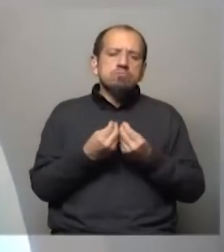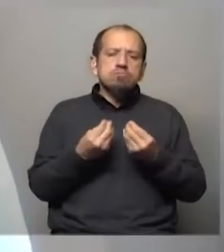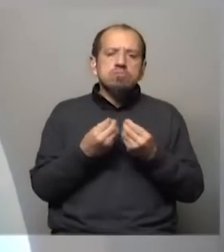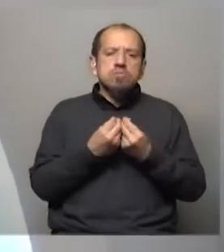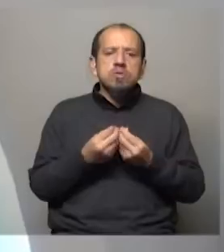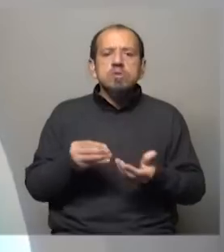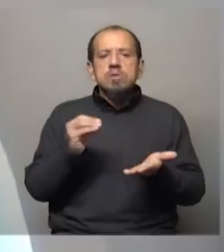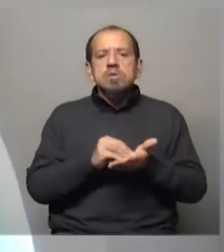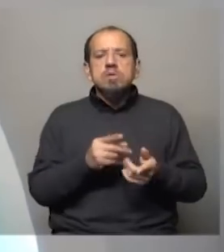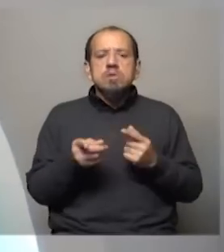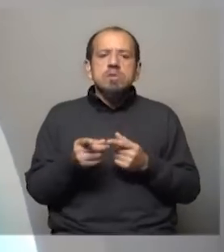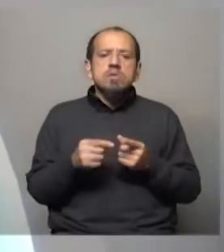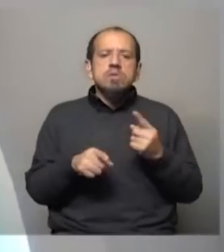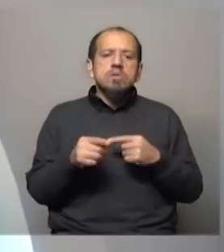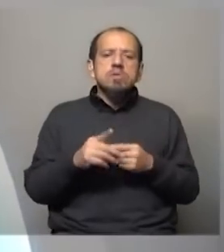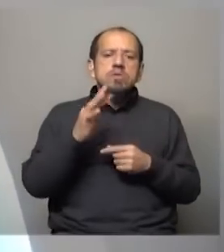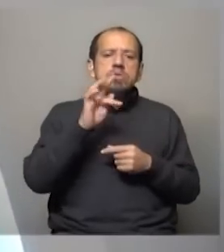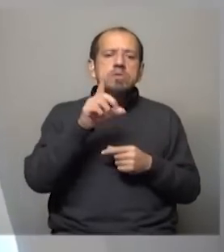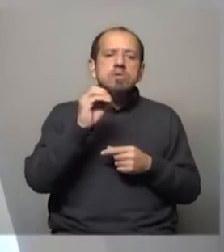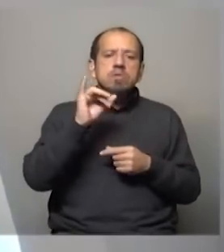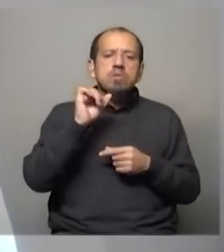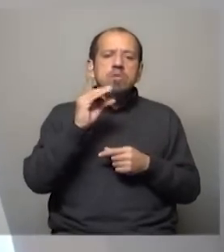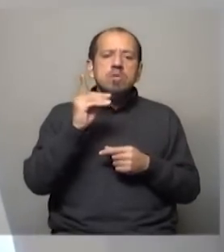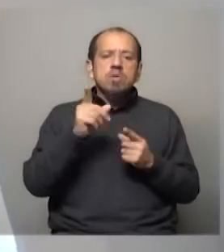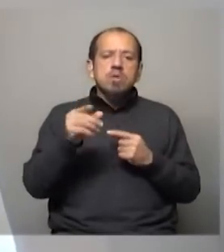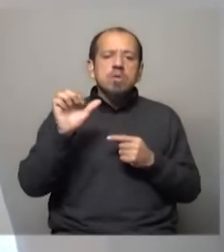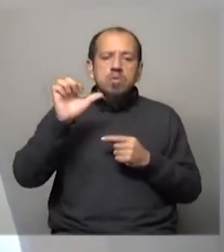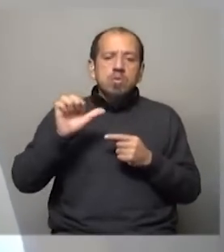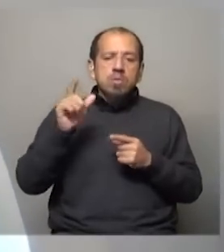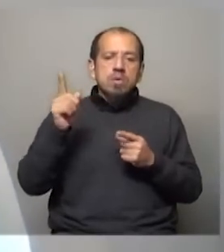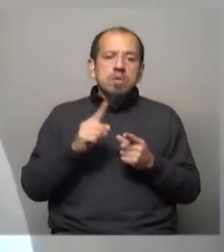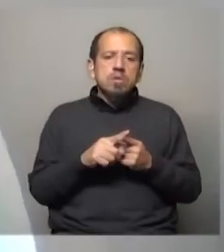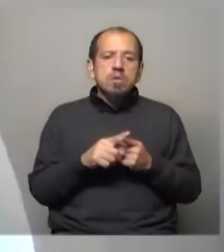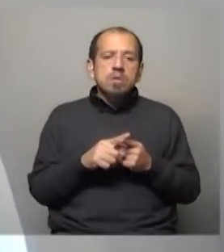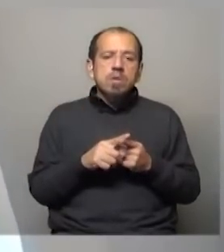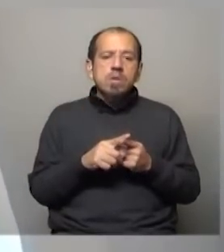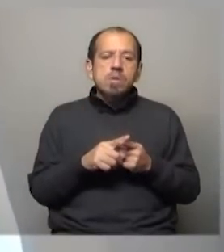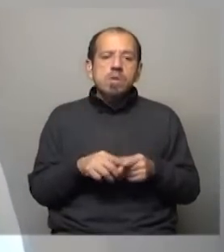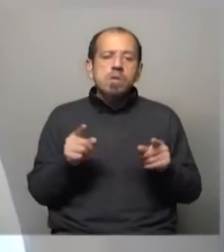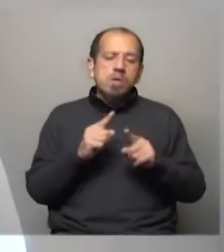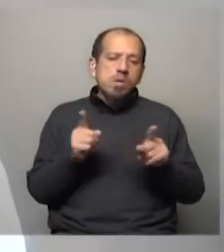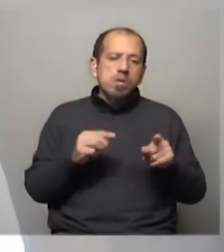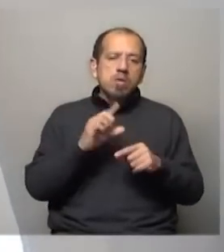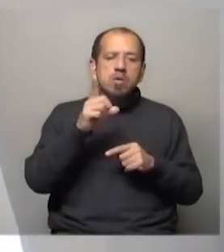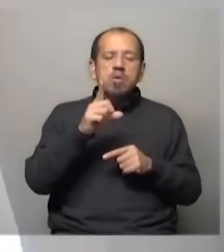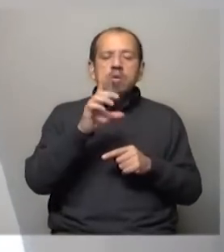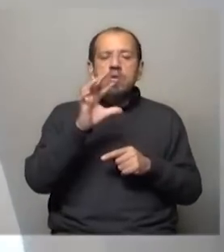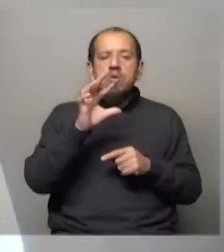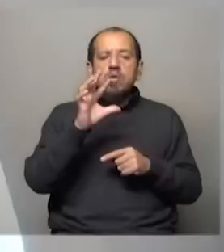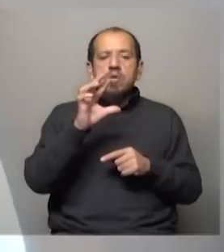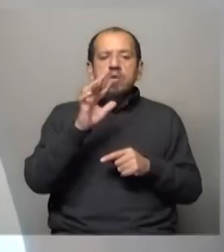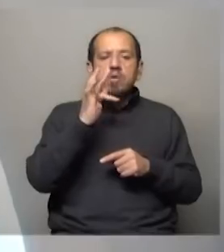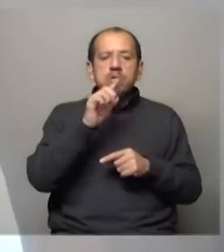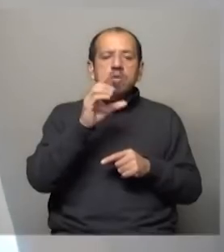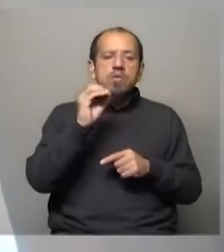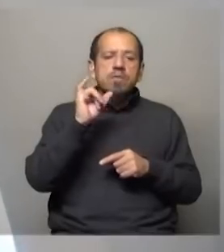si esto no es un George Floyd europeo por ejemplo no Esto no es así verdaderamente no